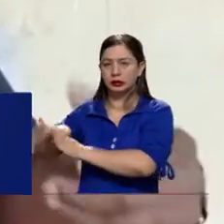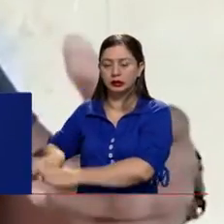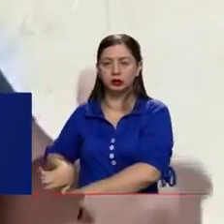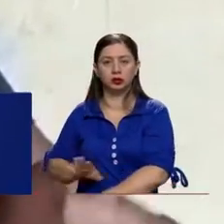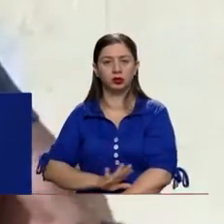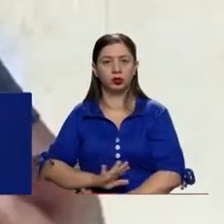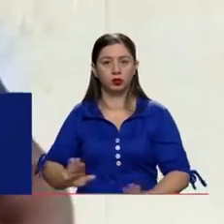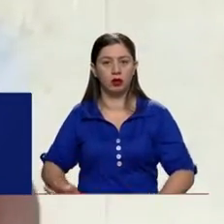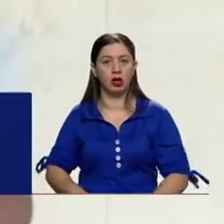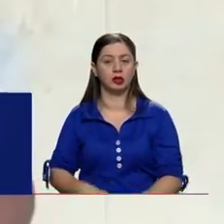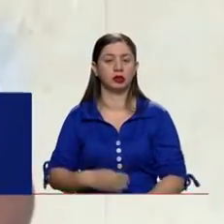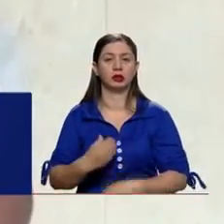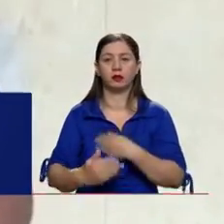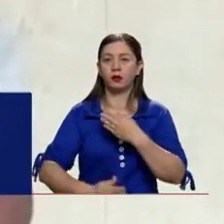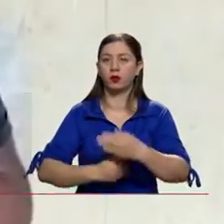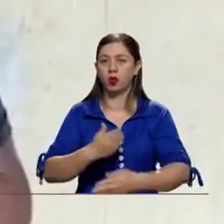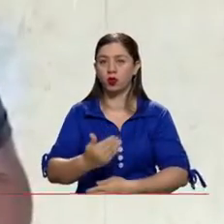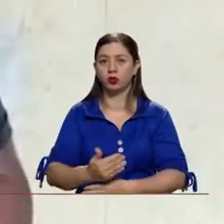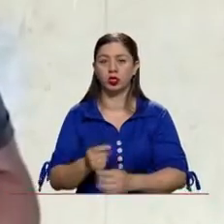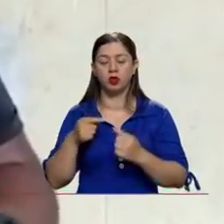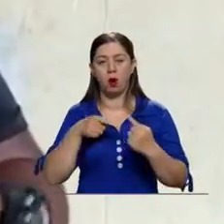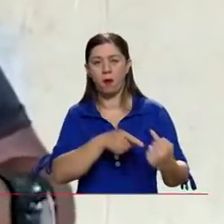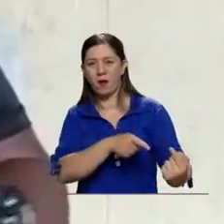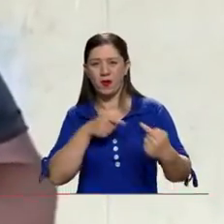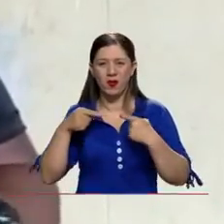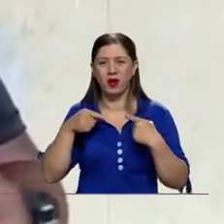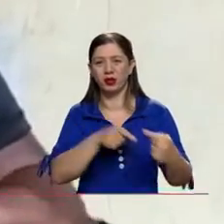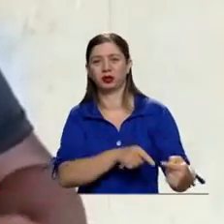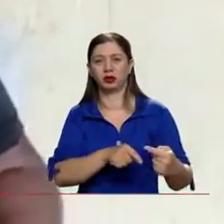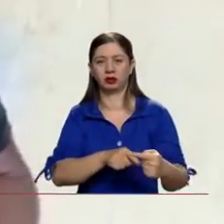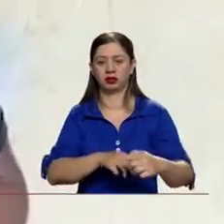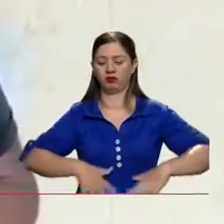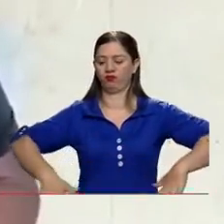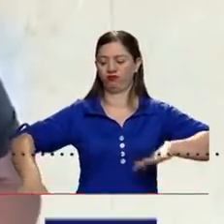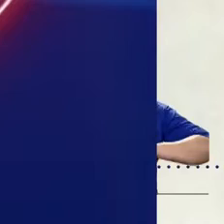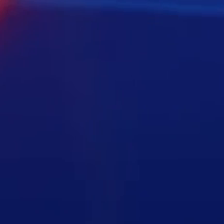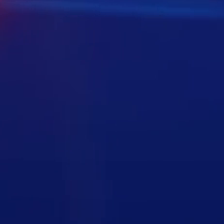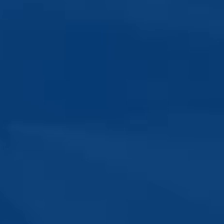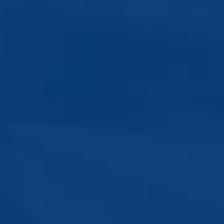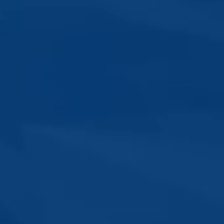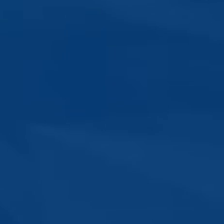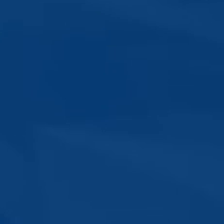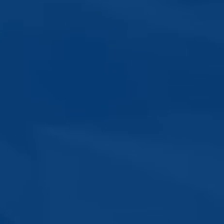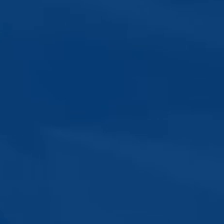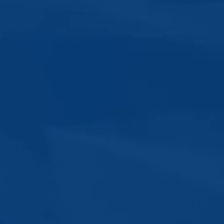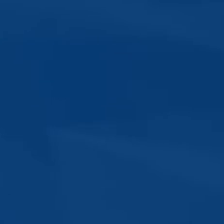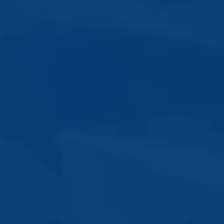incluyan dentro de sus confrontaciones y sus disputas de territorio que tienen.